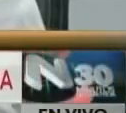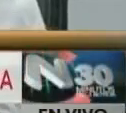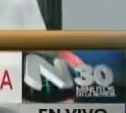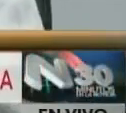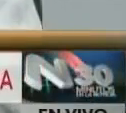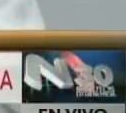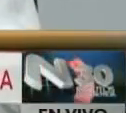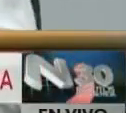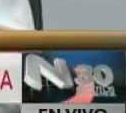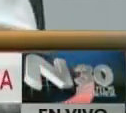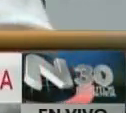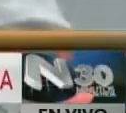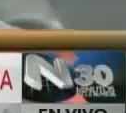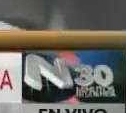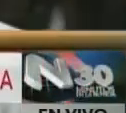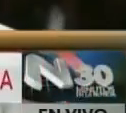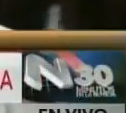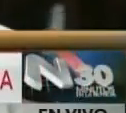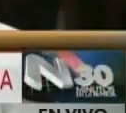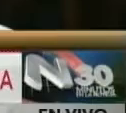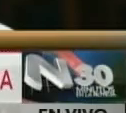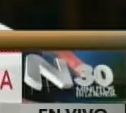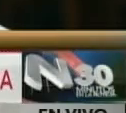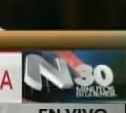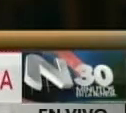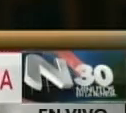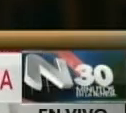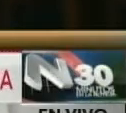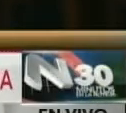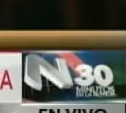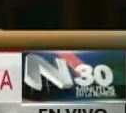reincorporados. ¿Las otras dos?